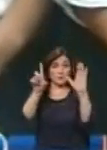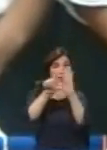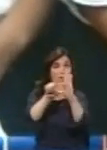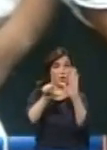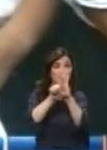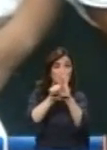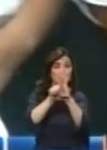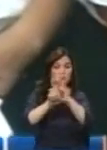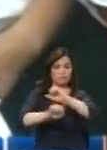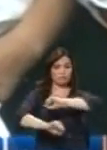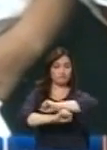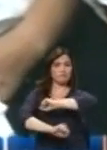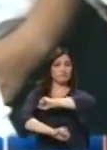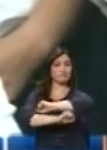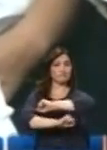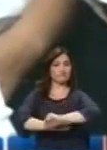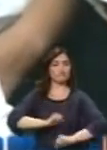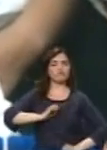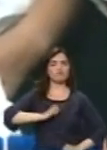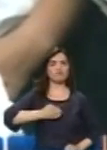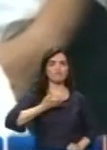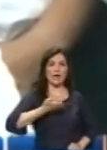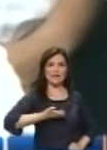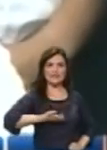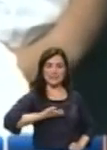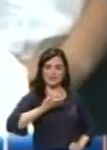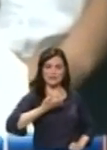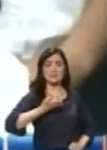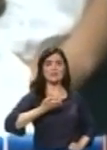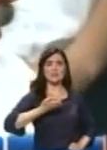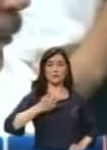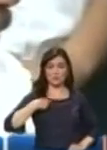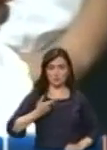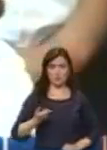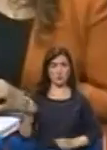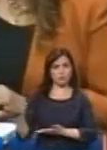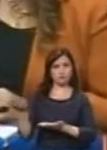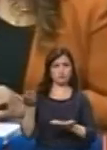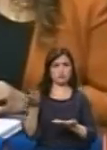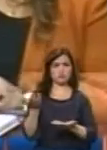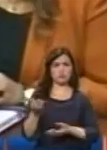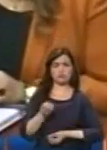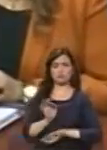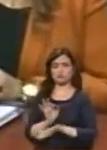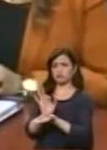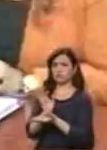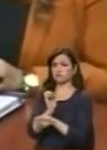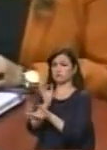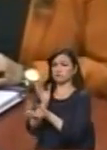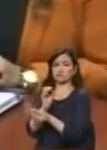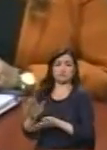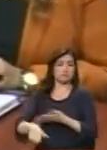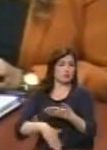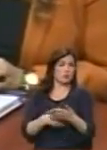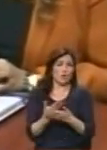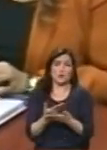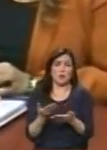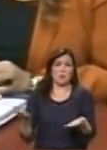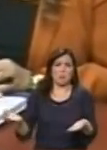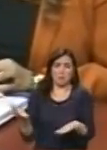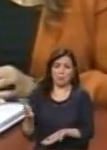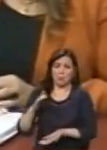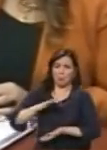sino fundamentalmente éticos, que debo comparecer ante usted. Puso a disposición toda la información que ella